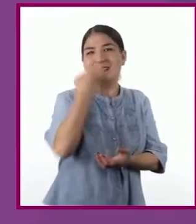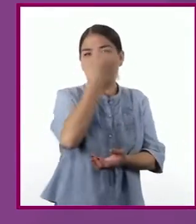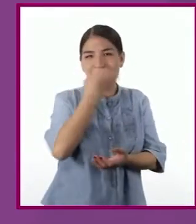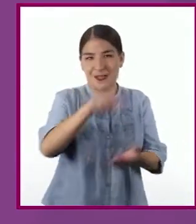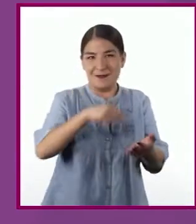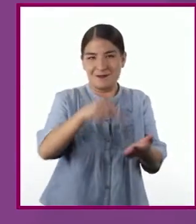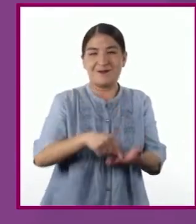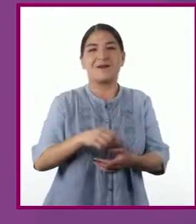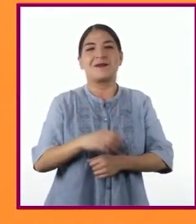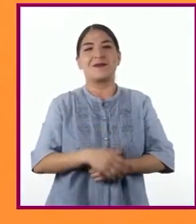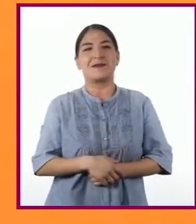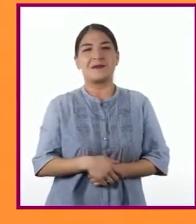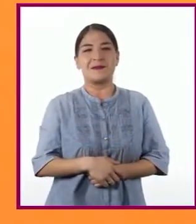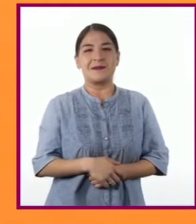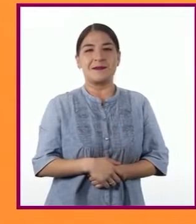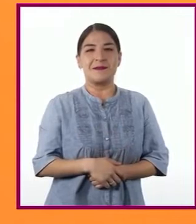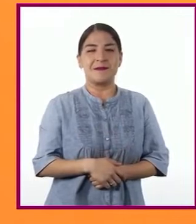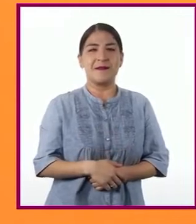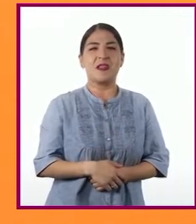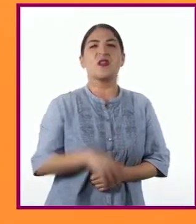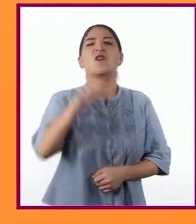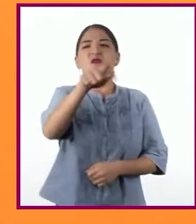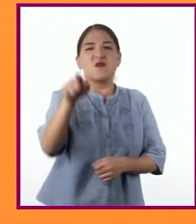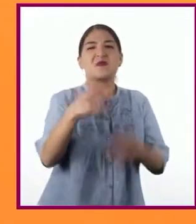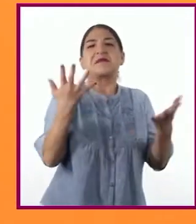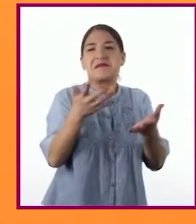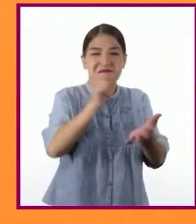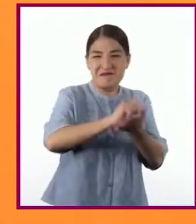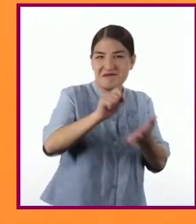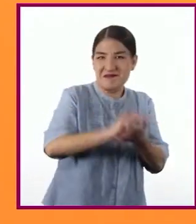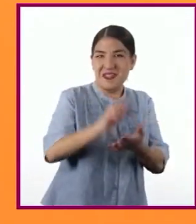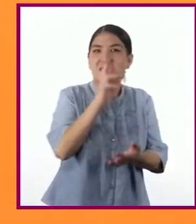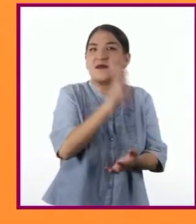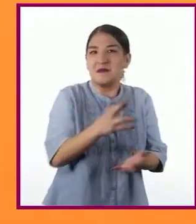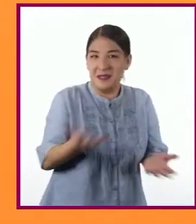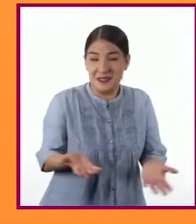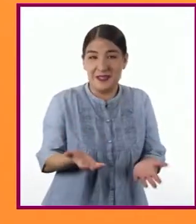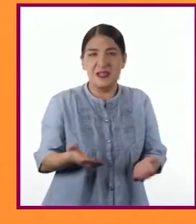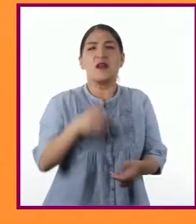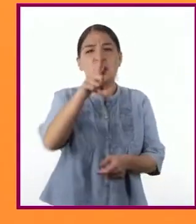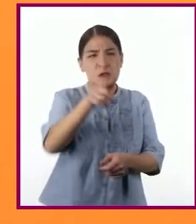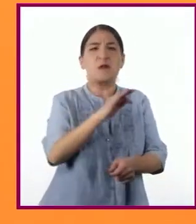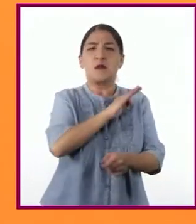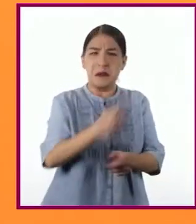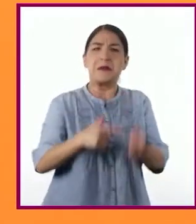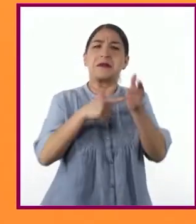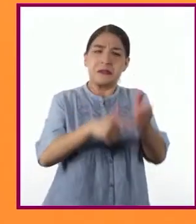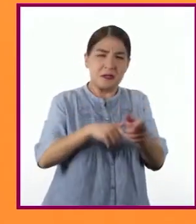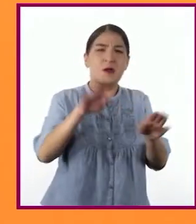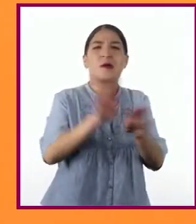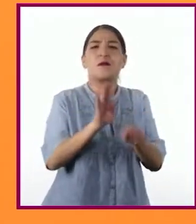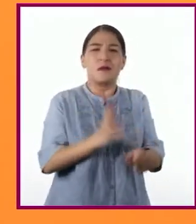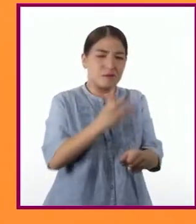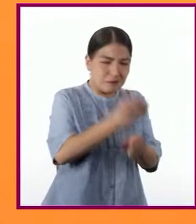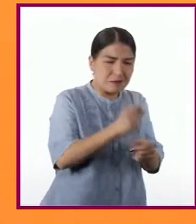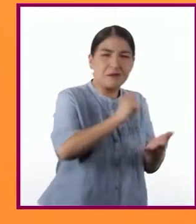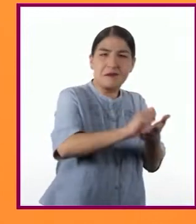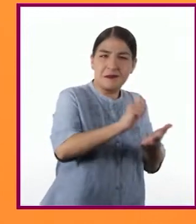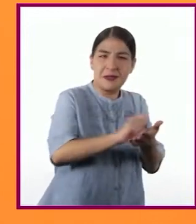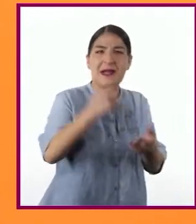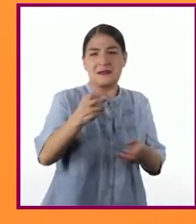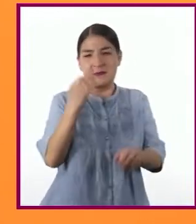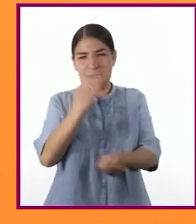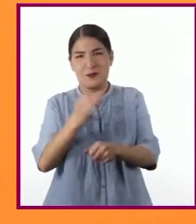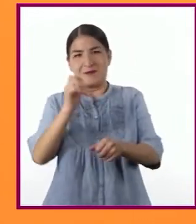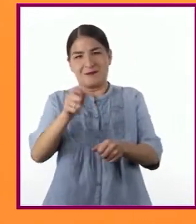escuela. ¿Qué anotaron ustedes? Pueden seguir complementando la información a lo largo de la sesión.